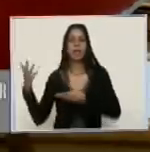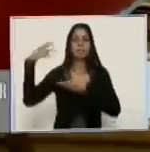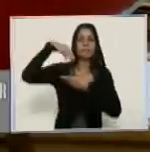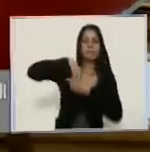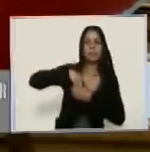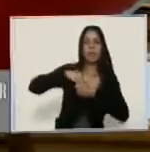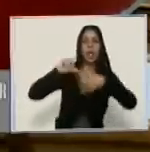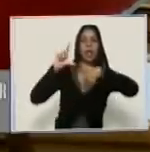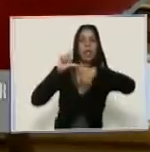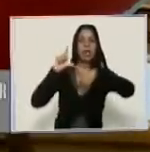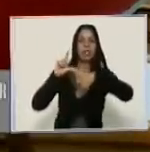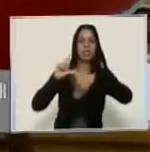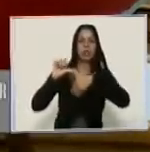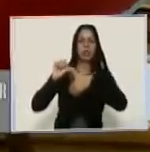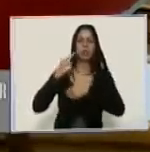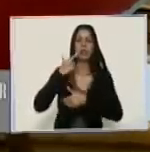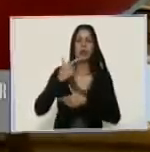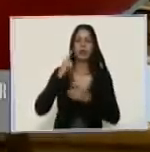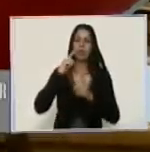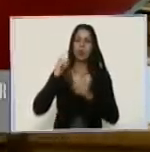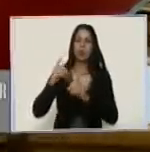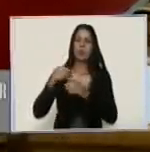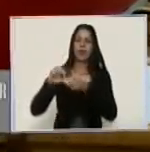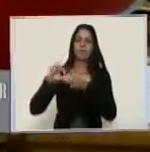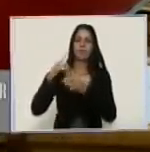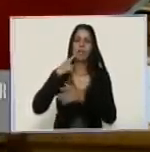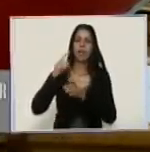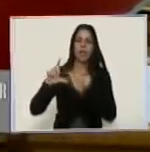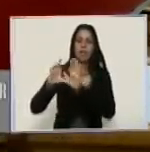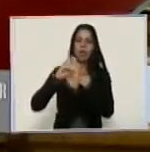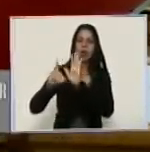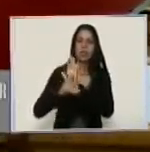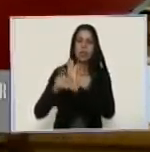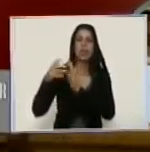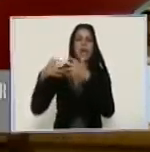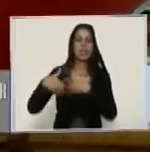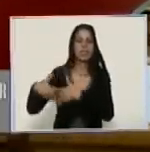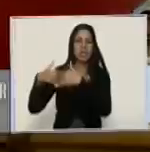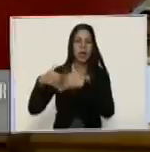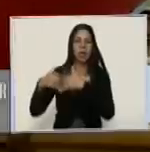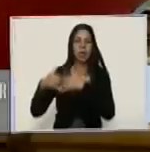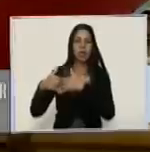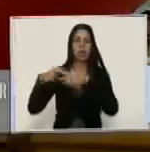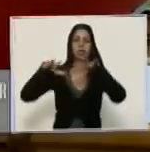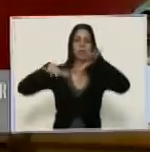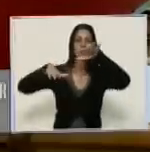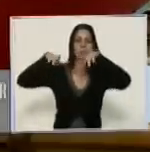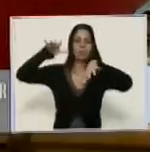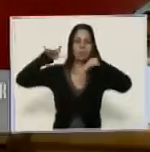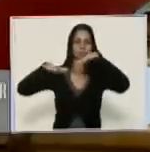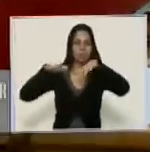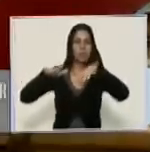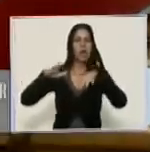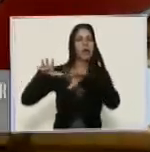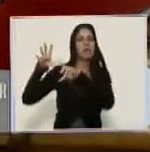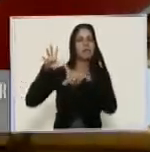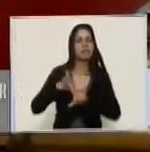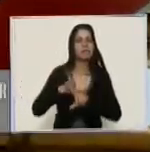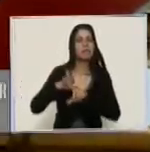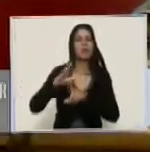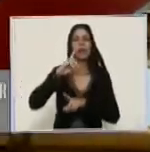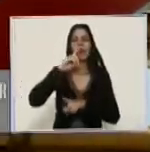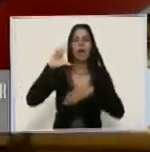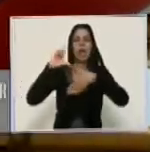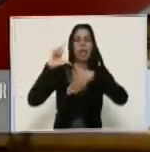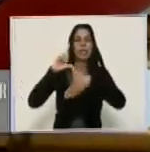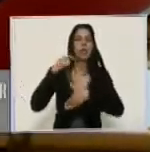bajo el amparo de la caduca doctrina Monroe y el ejercicio del imperialismo que subyugó a nuestro